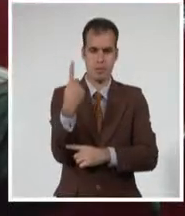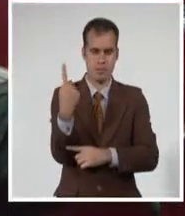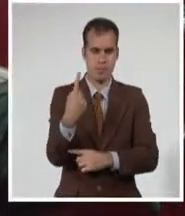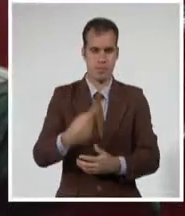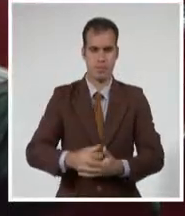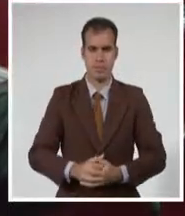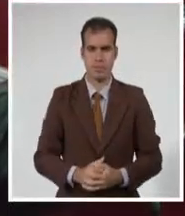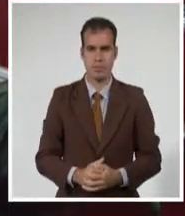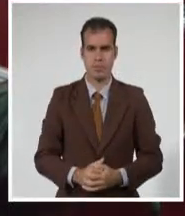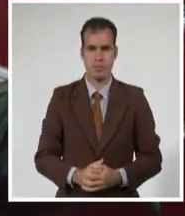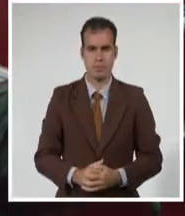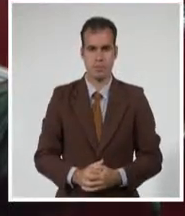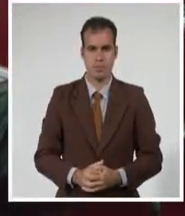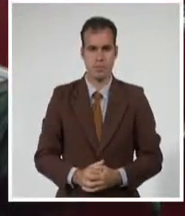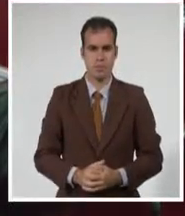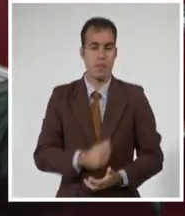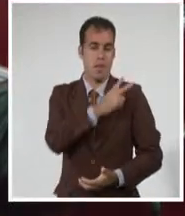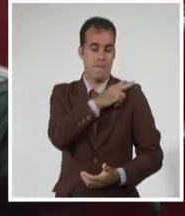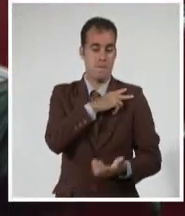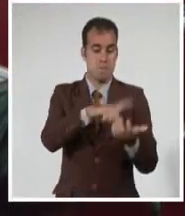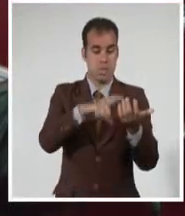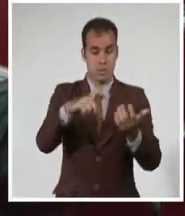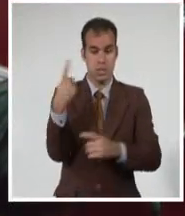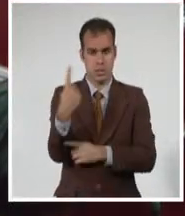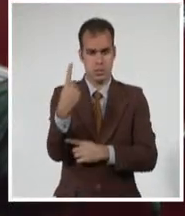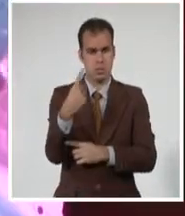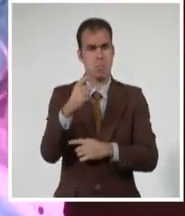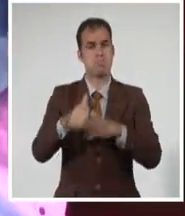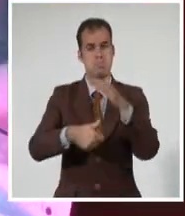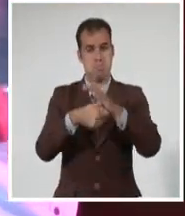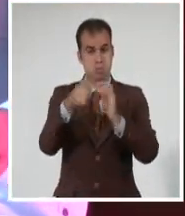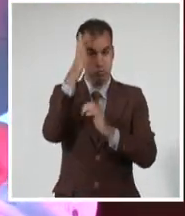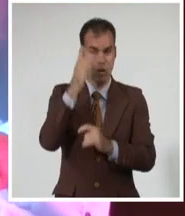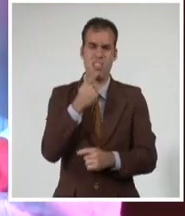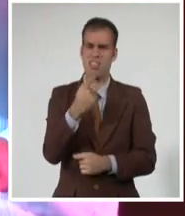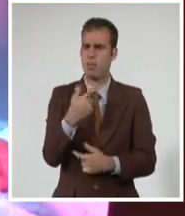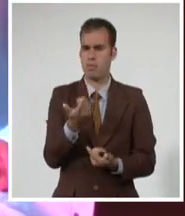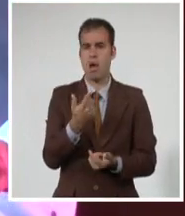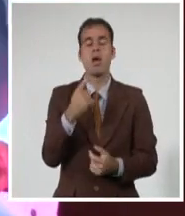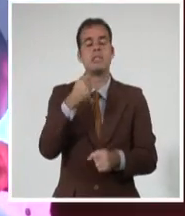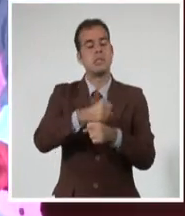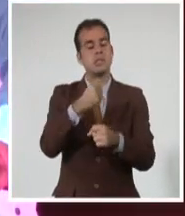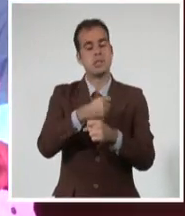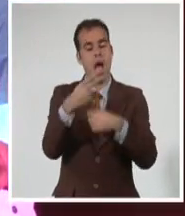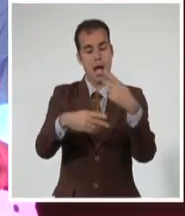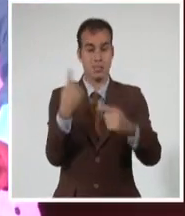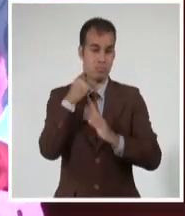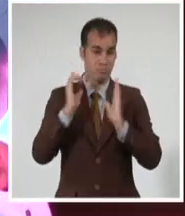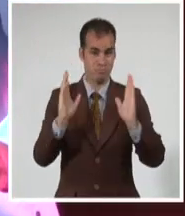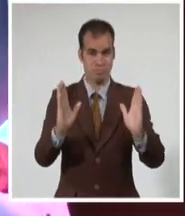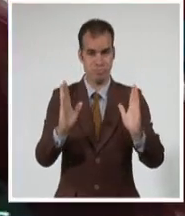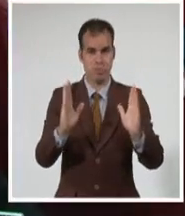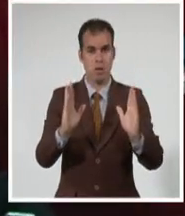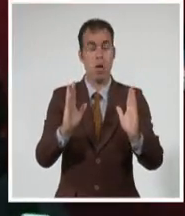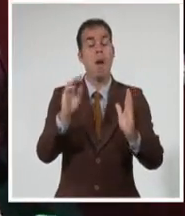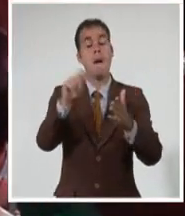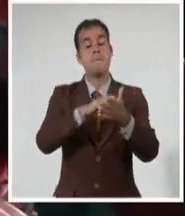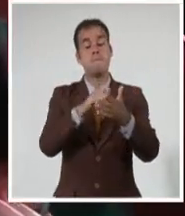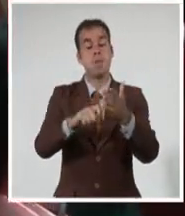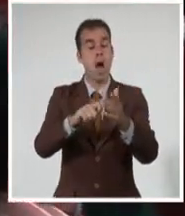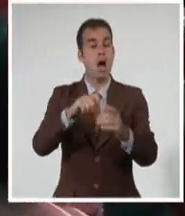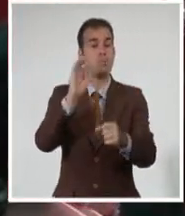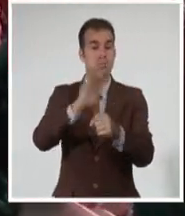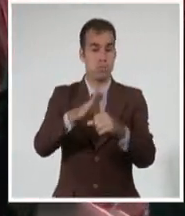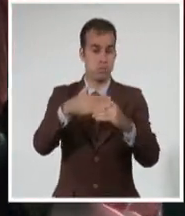El primer secretario del partido reflexionó sobre lo realizado en el año que concluye y cómo el país proyecta enfrentar el venidero. Calificó